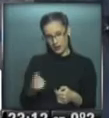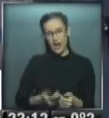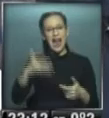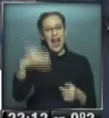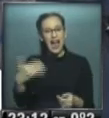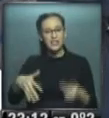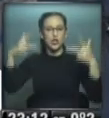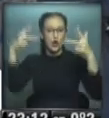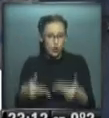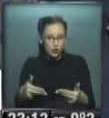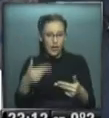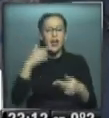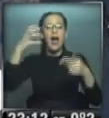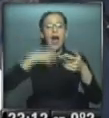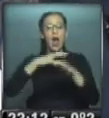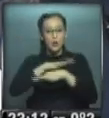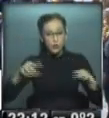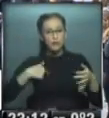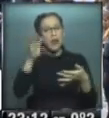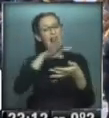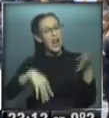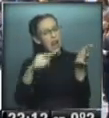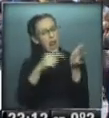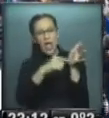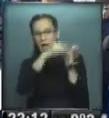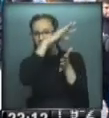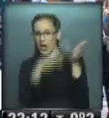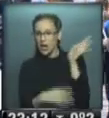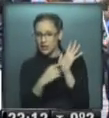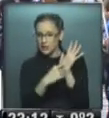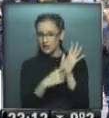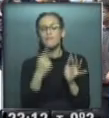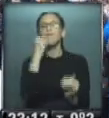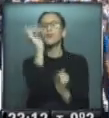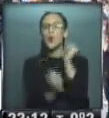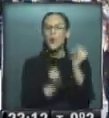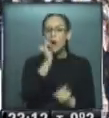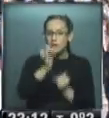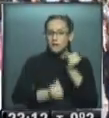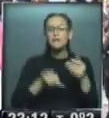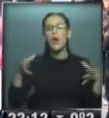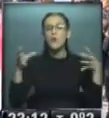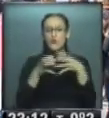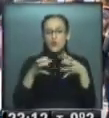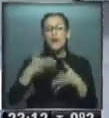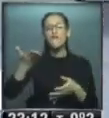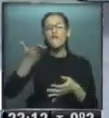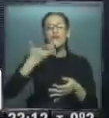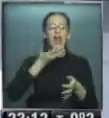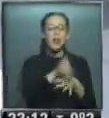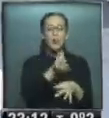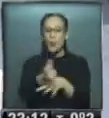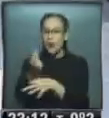calles. Los alumnos leyeron un comunicado en el que manifestaron que el Consejo Federal de Educación